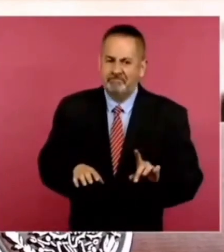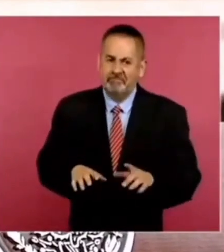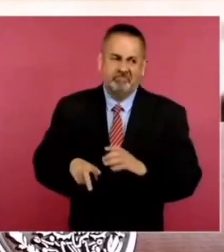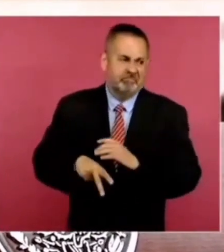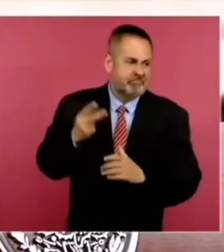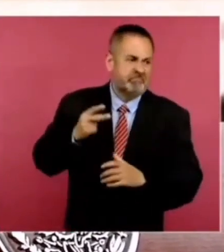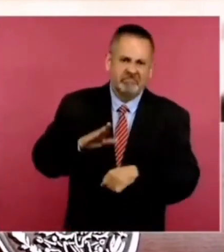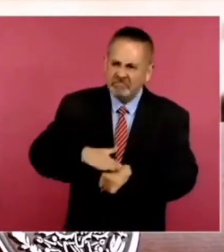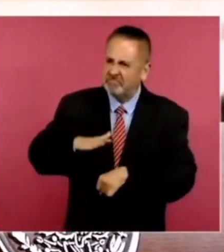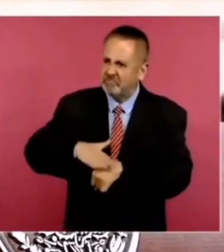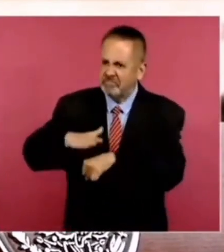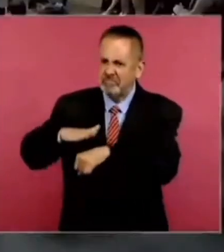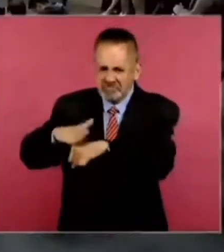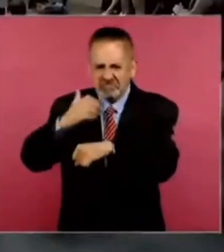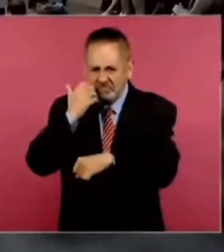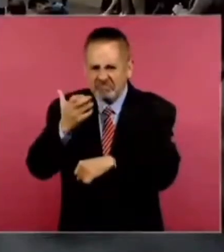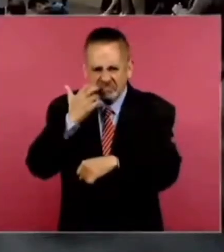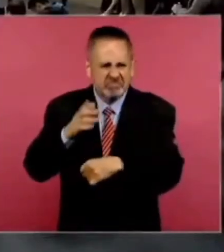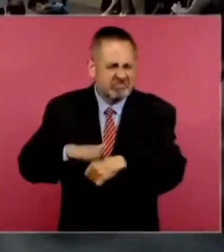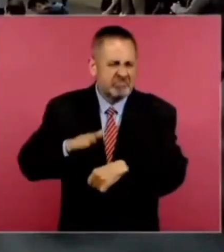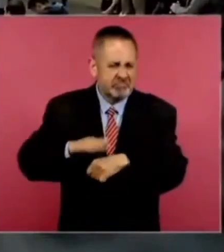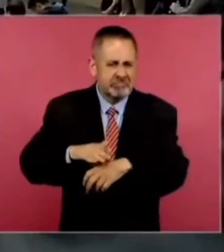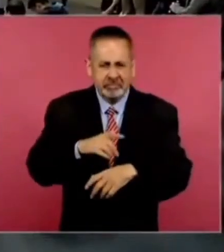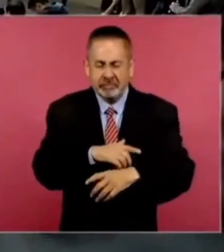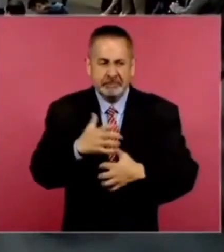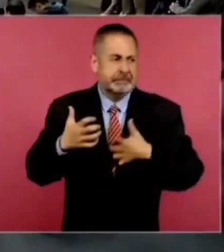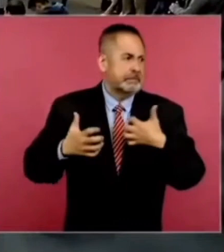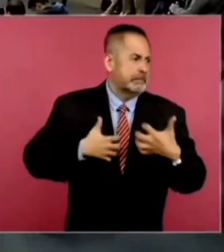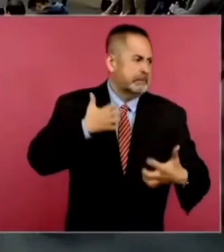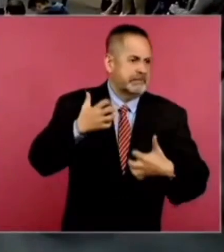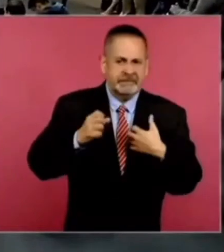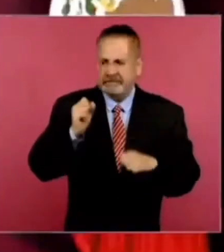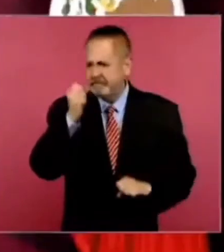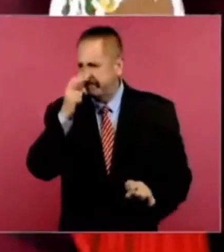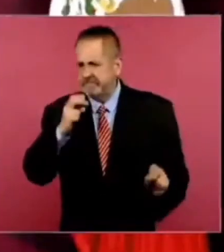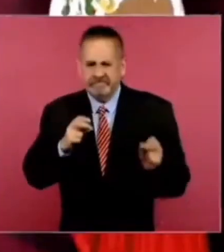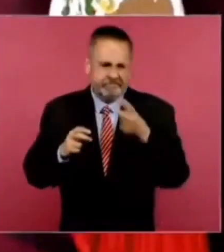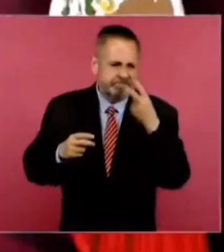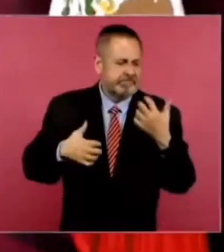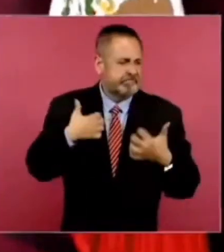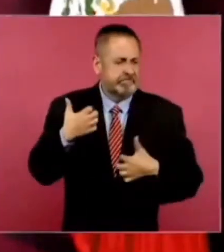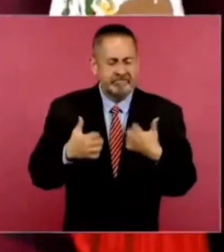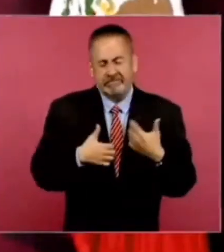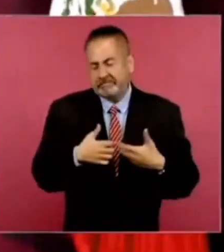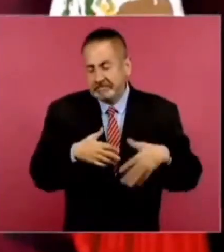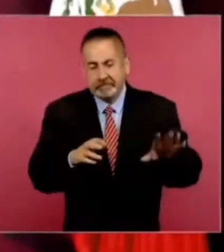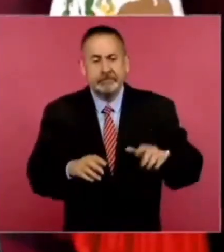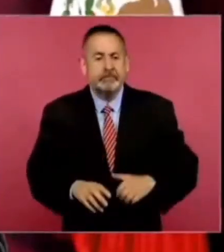y se ofuscan